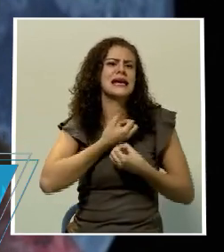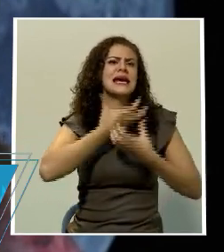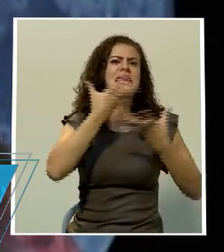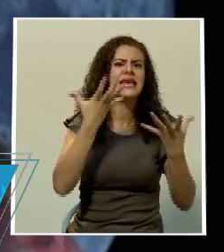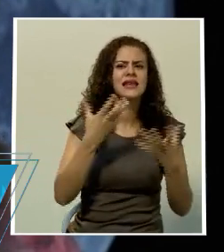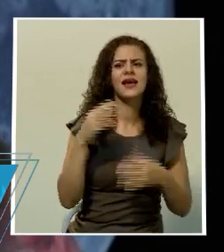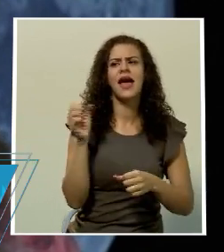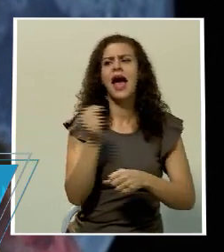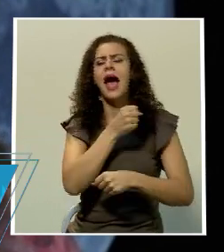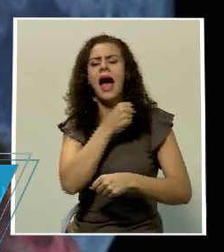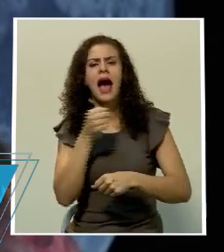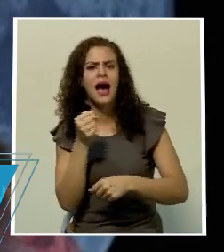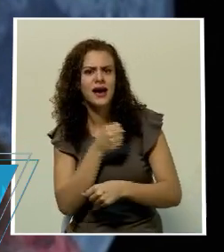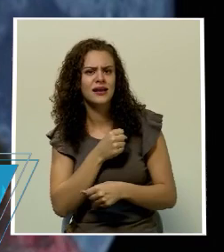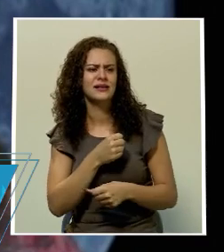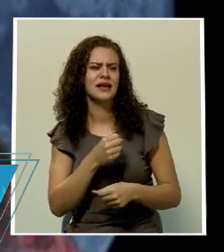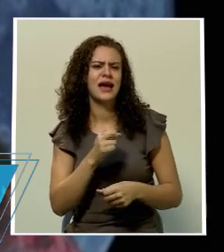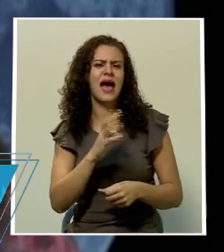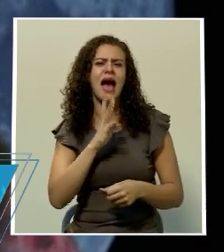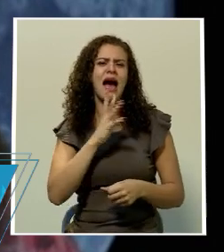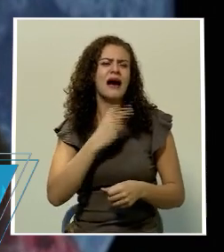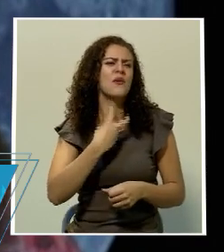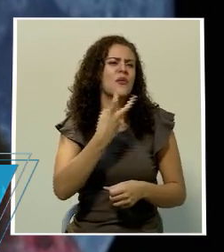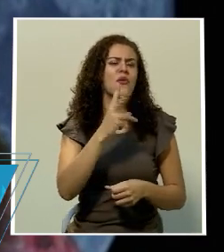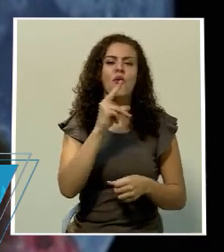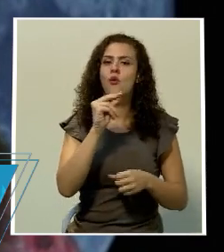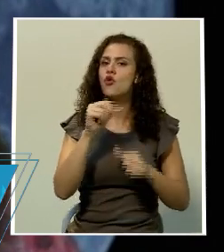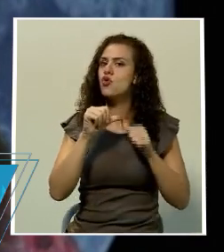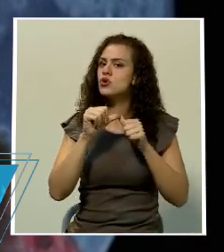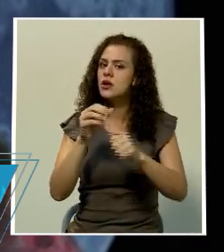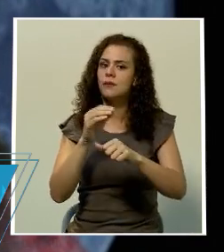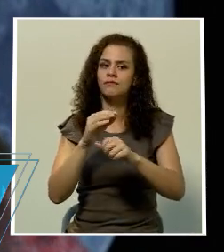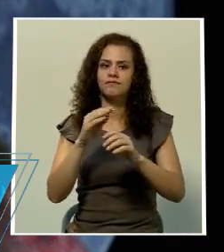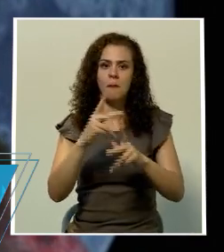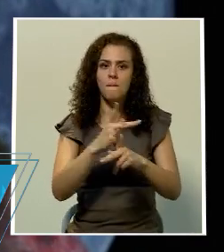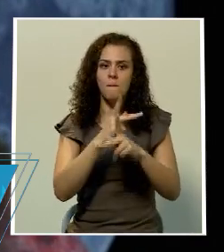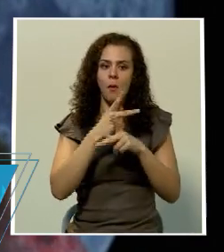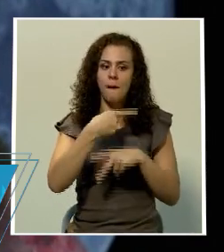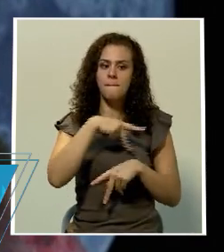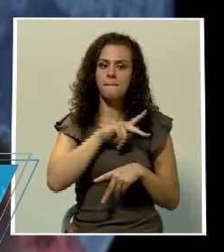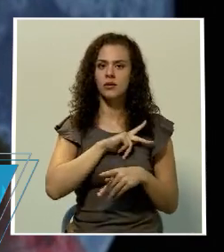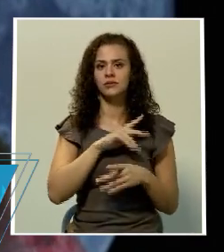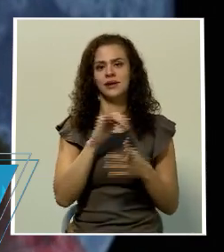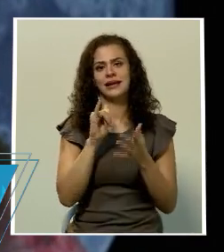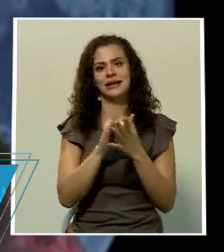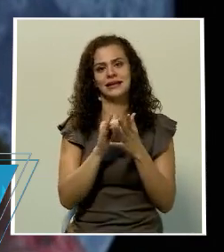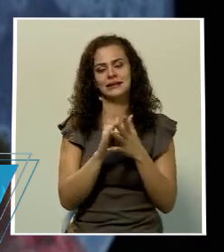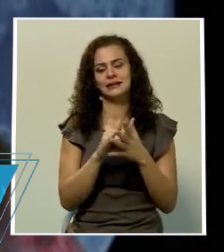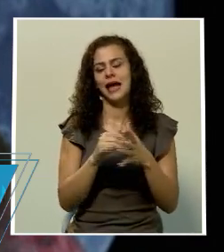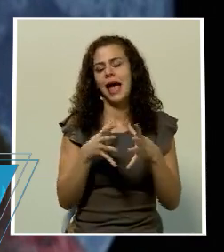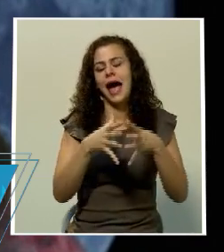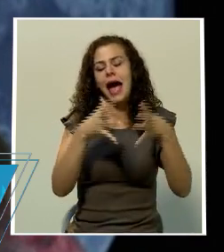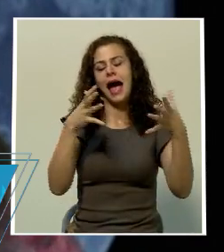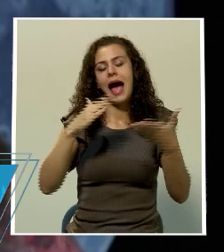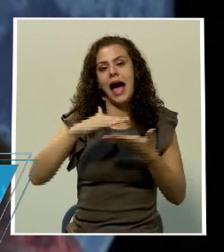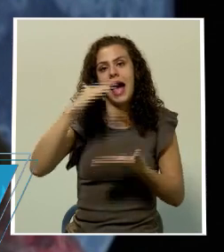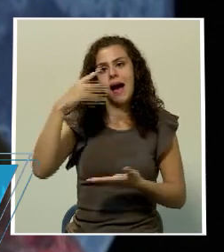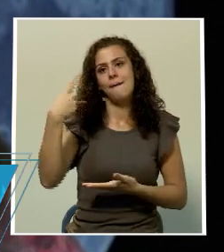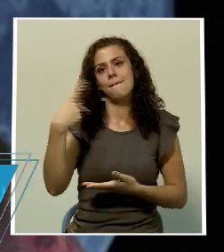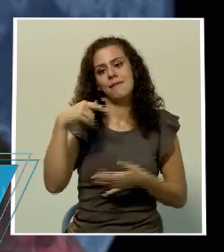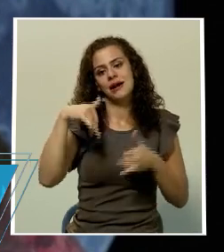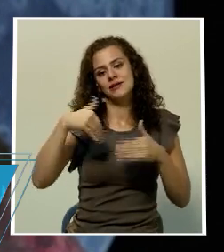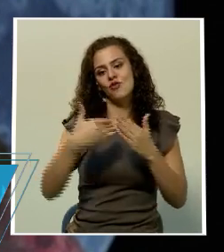gritan, cantan, hablan durísimo, no siguen protección personal y eso es altamente dispersor de este